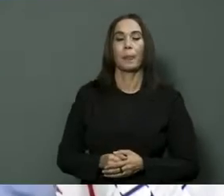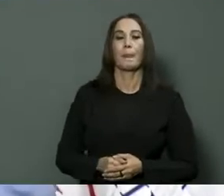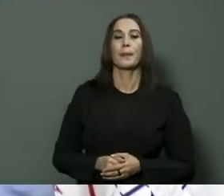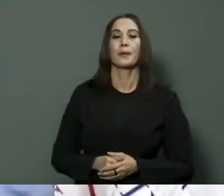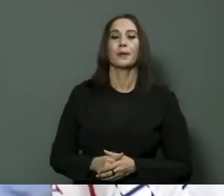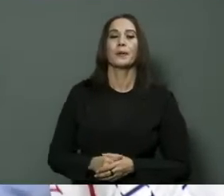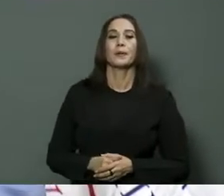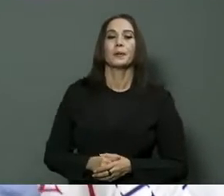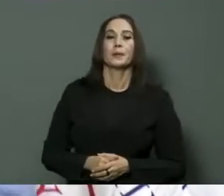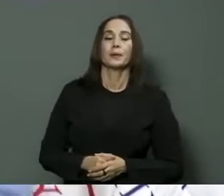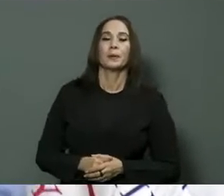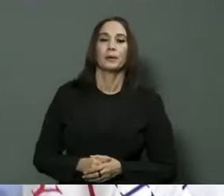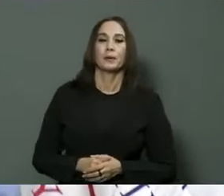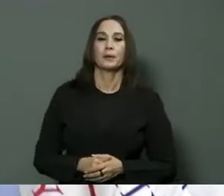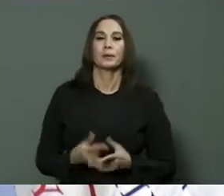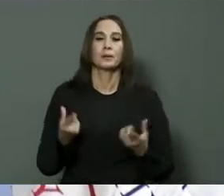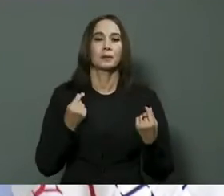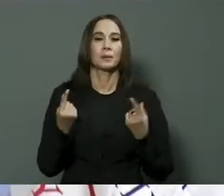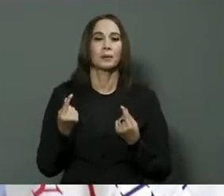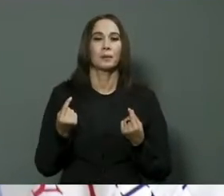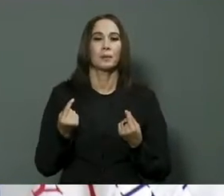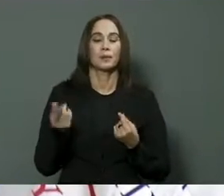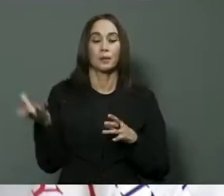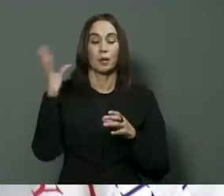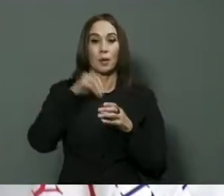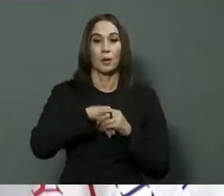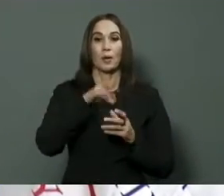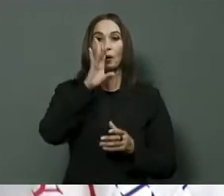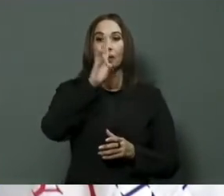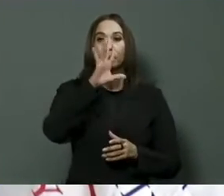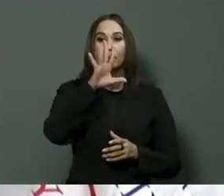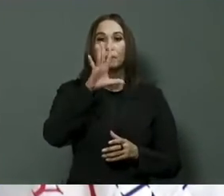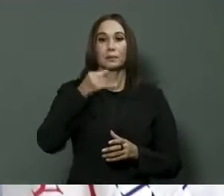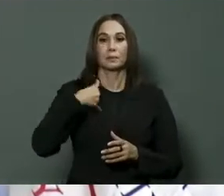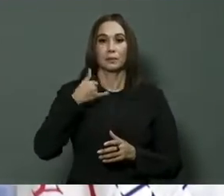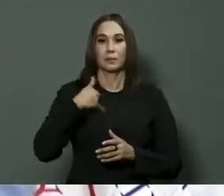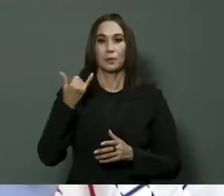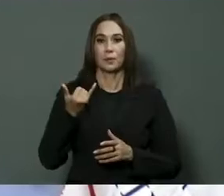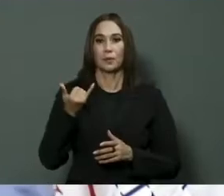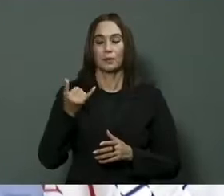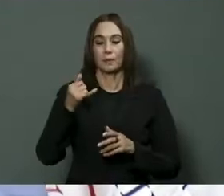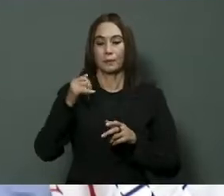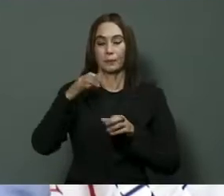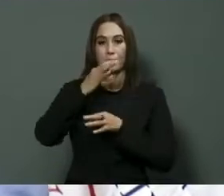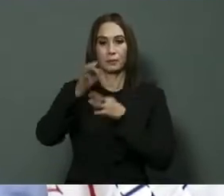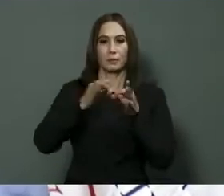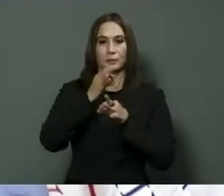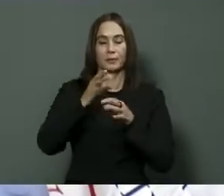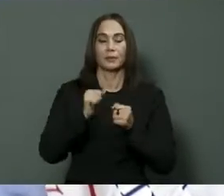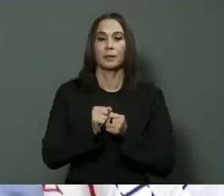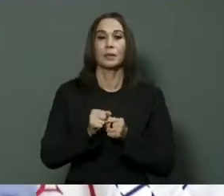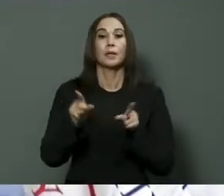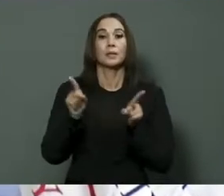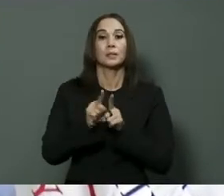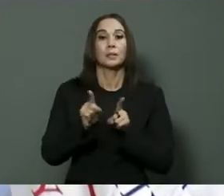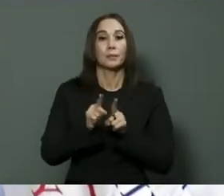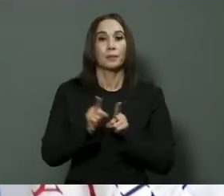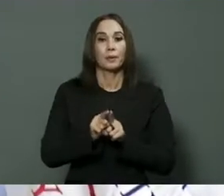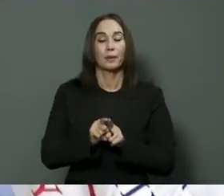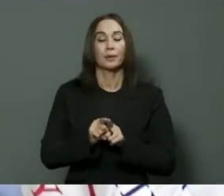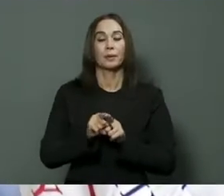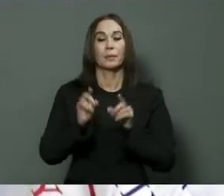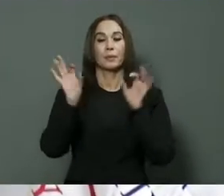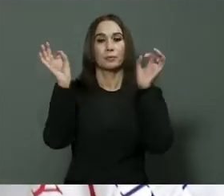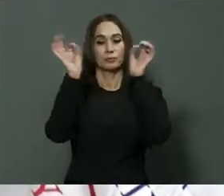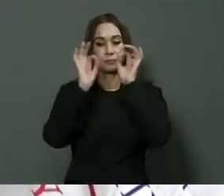Vamos, para esos fines, vamos a incorporar 75 jóvenes del municipio de San Francisco de Macorís. Así también vamos a